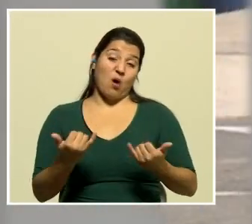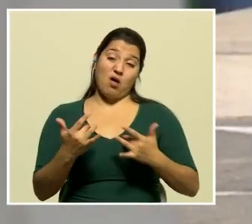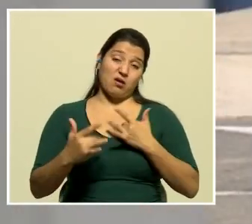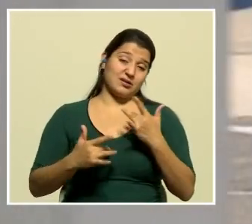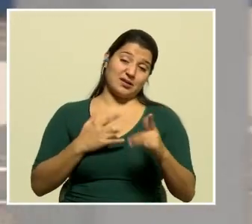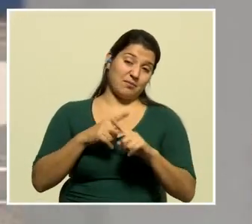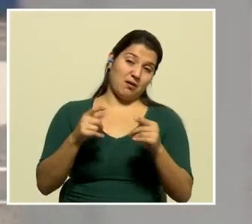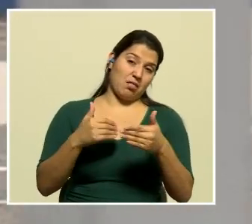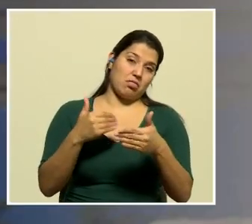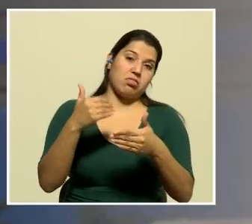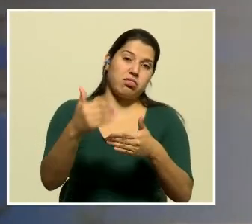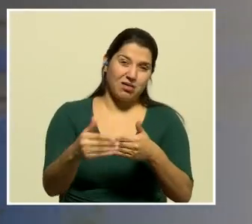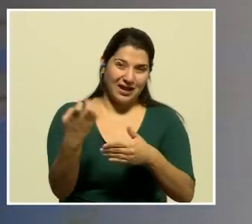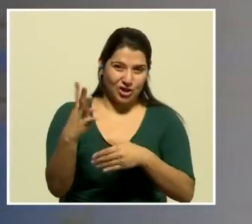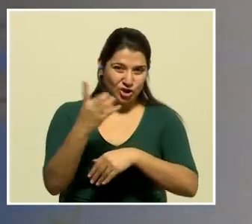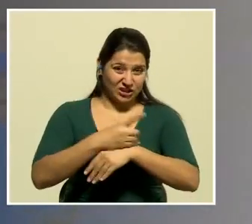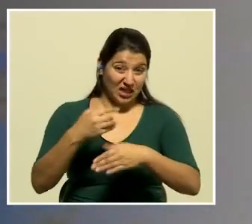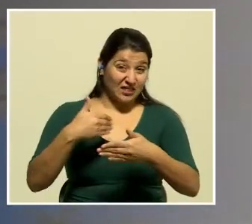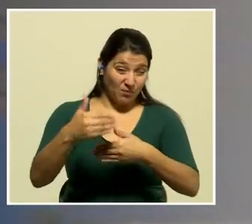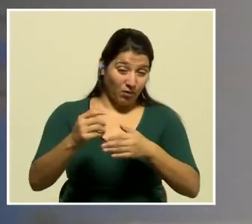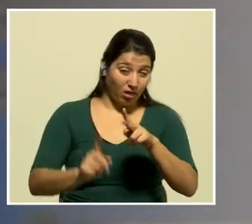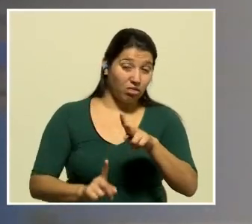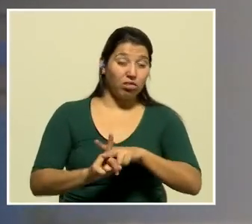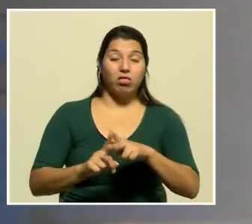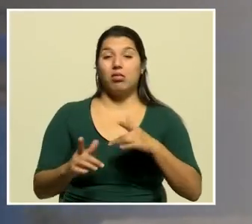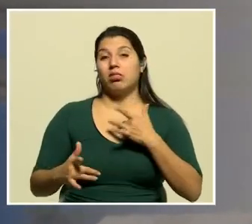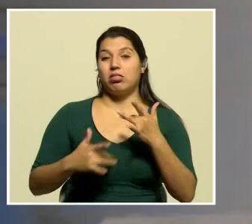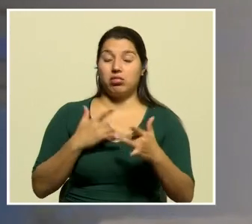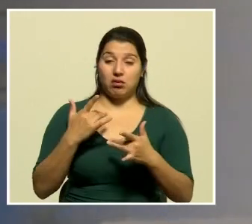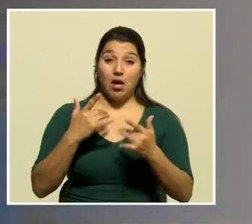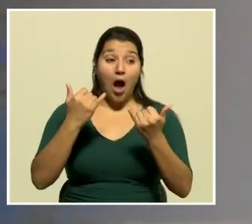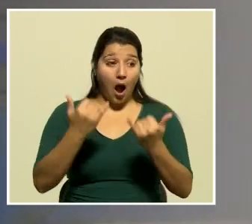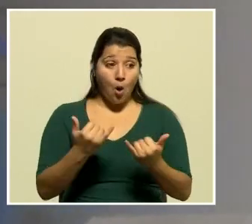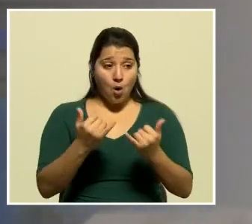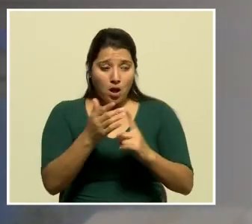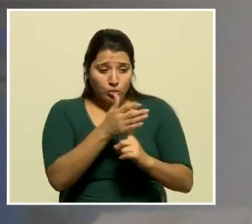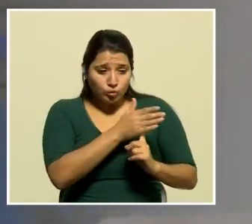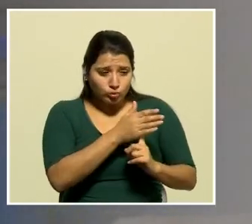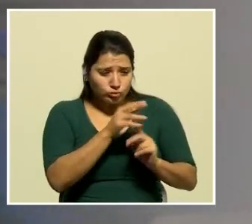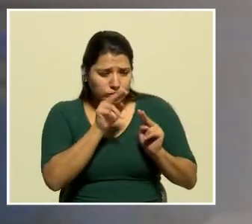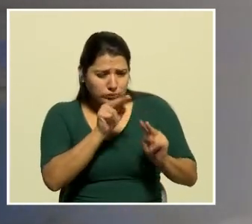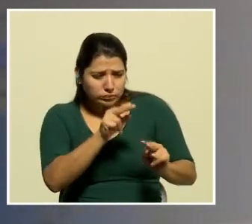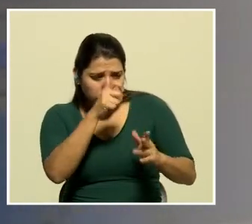Lagos de Heredia, se mantiene con orden sanitaria y estricta vigilancia.